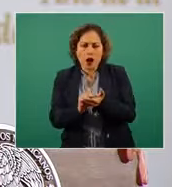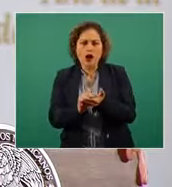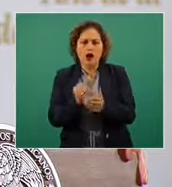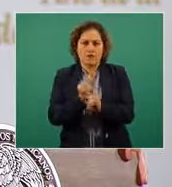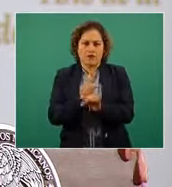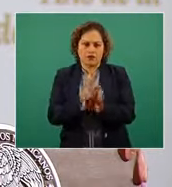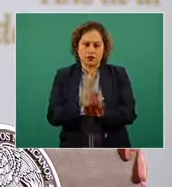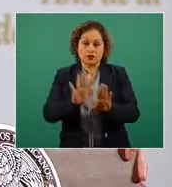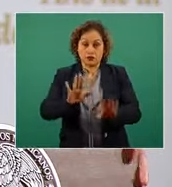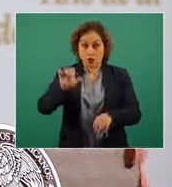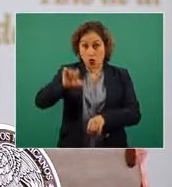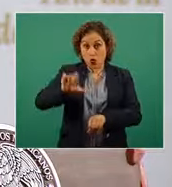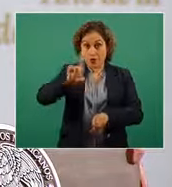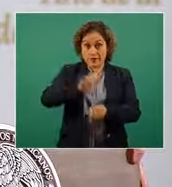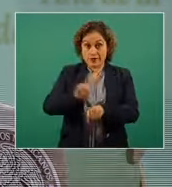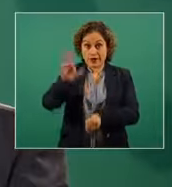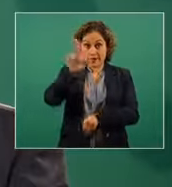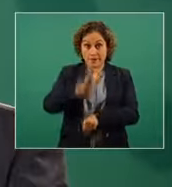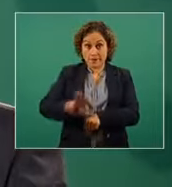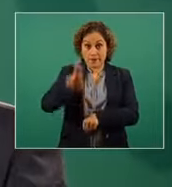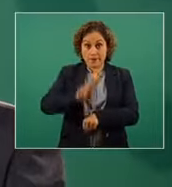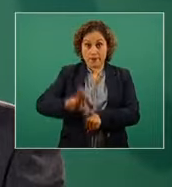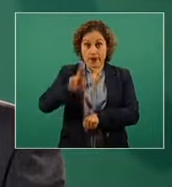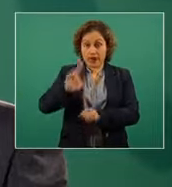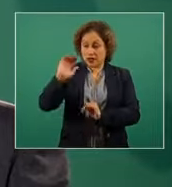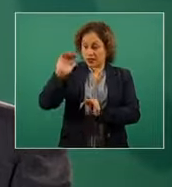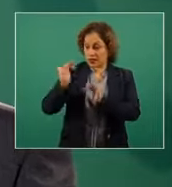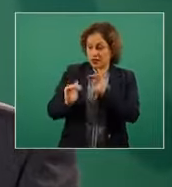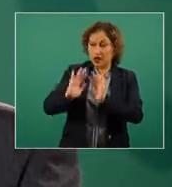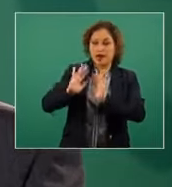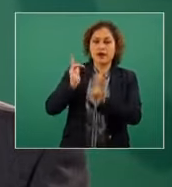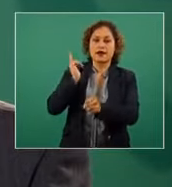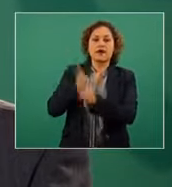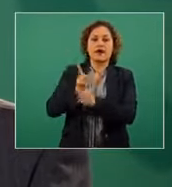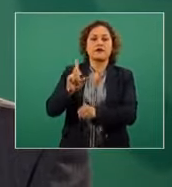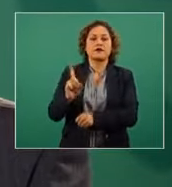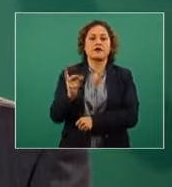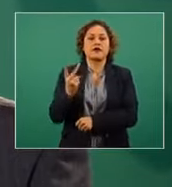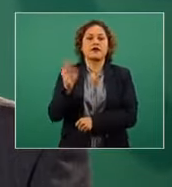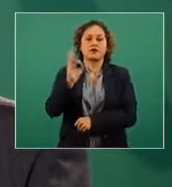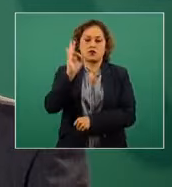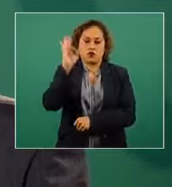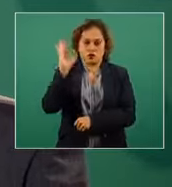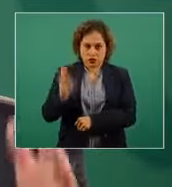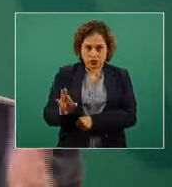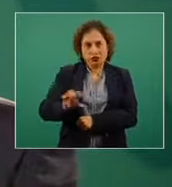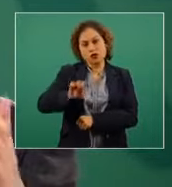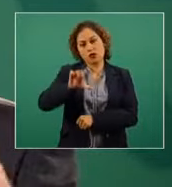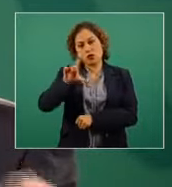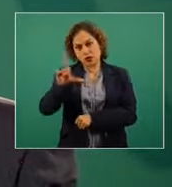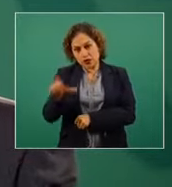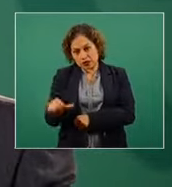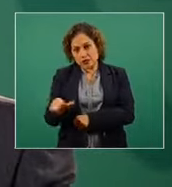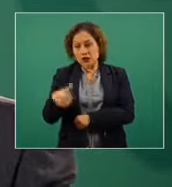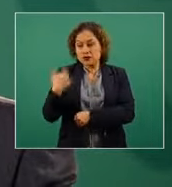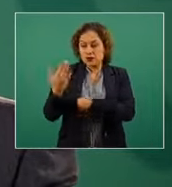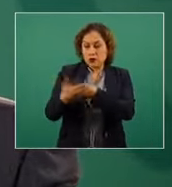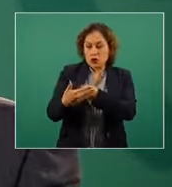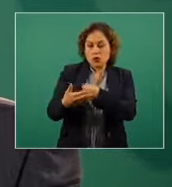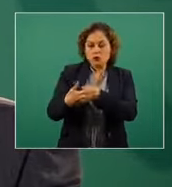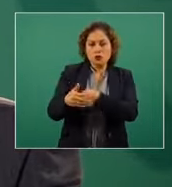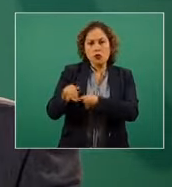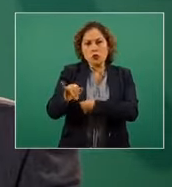hoy martes presentamos menos 32%. Seguramente al final de la semana será de menor